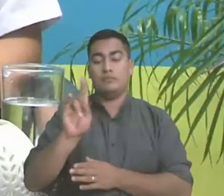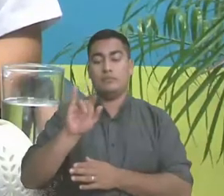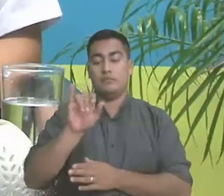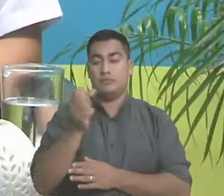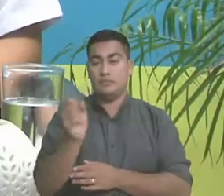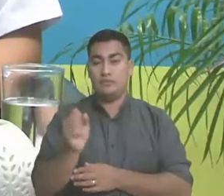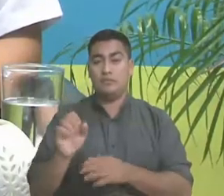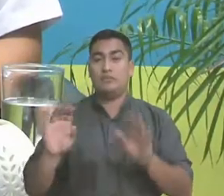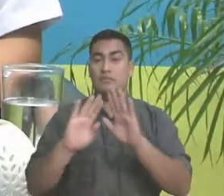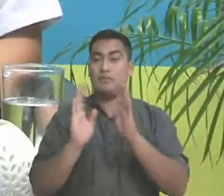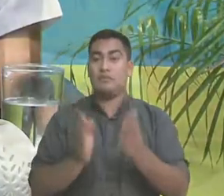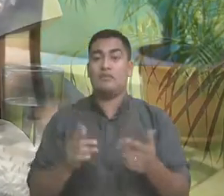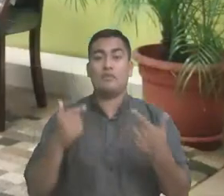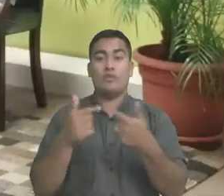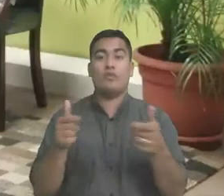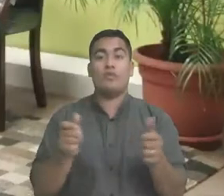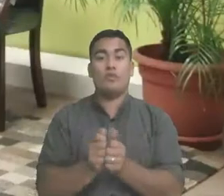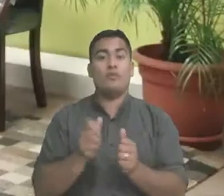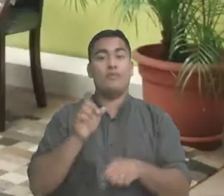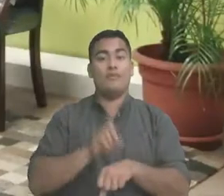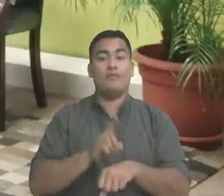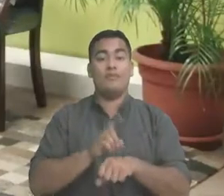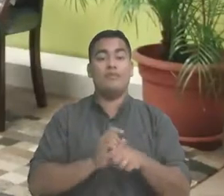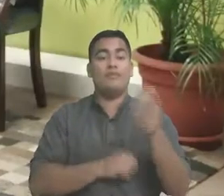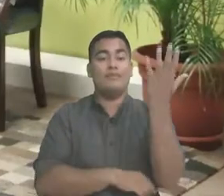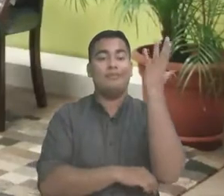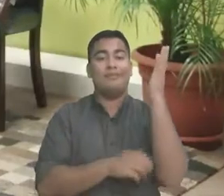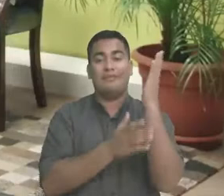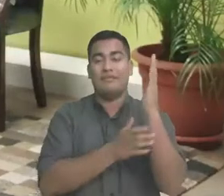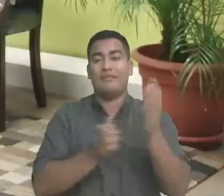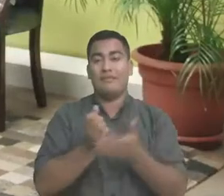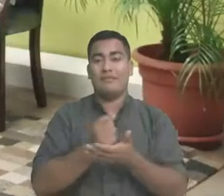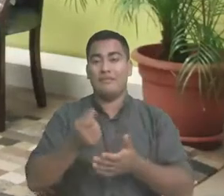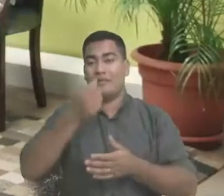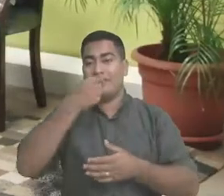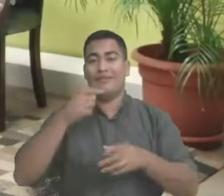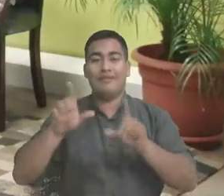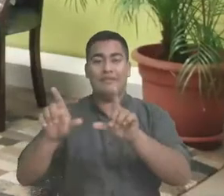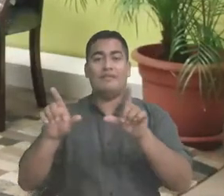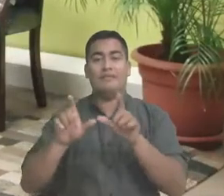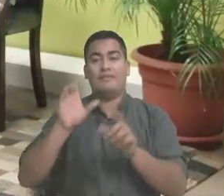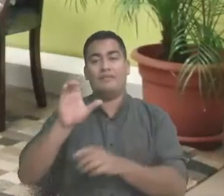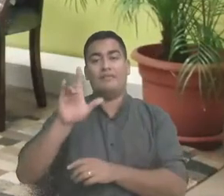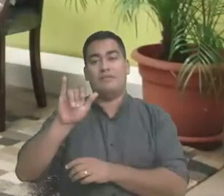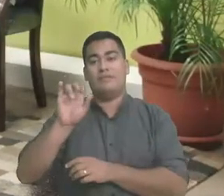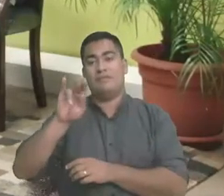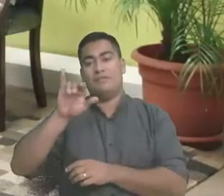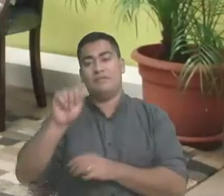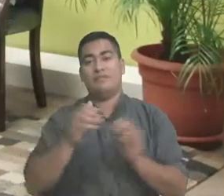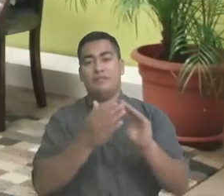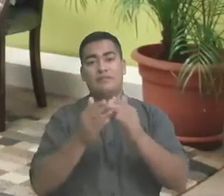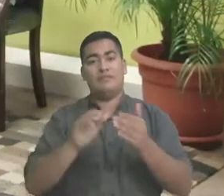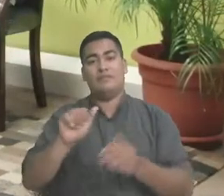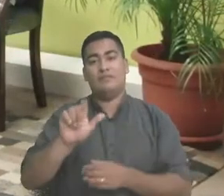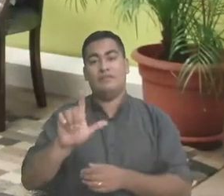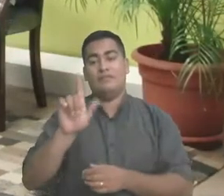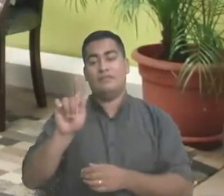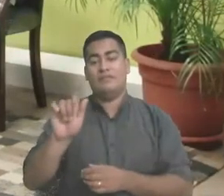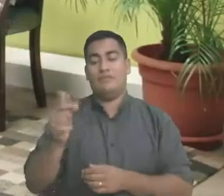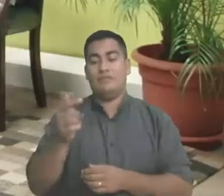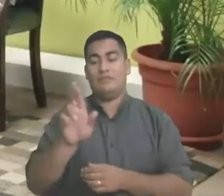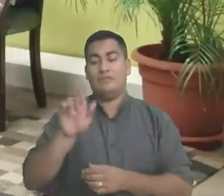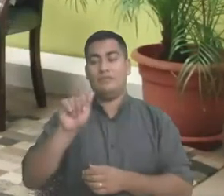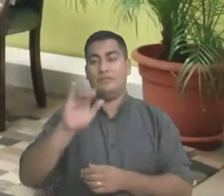equipo médico de la Clínica de Medicina Natural de este Centro de Salud Altagracia. Bienvenida,